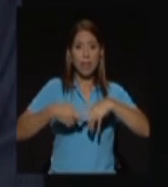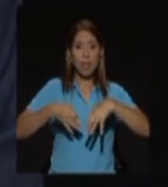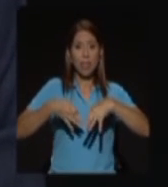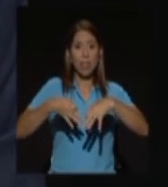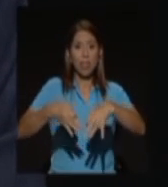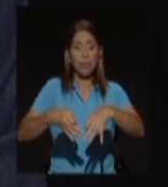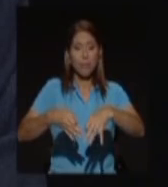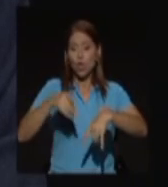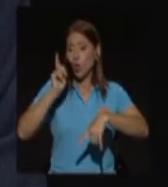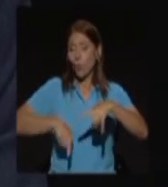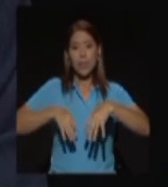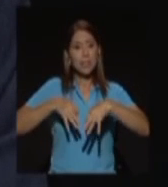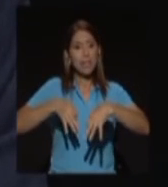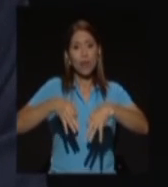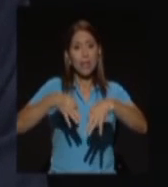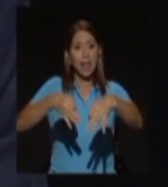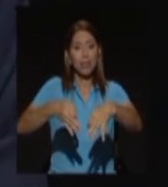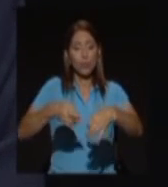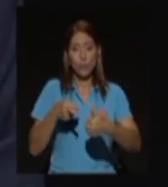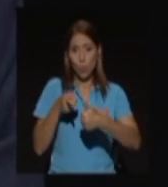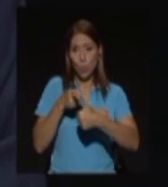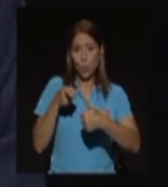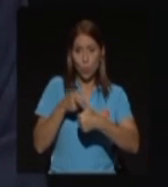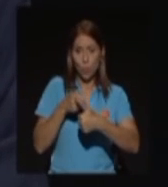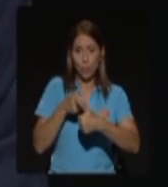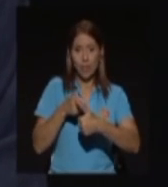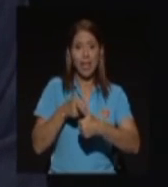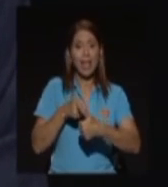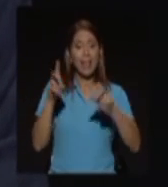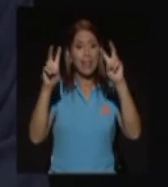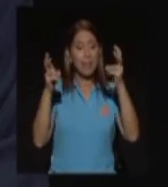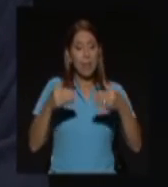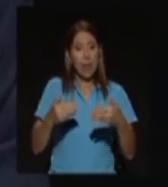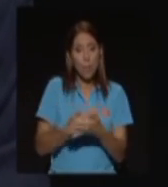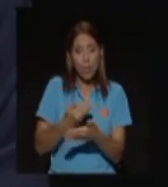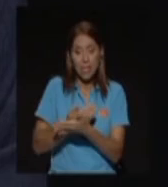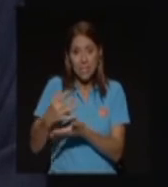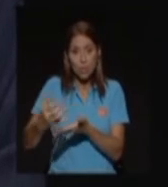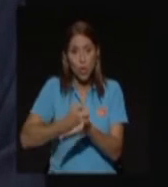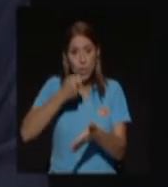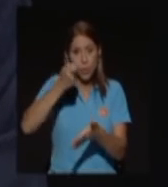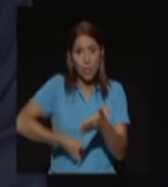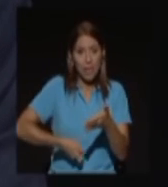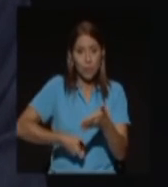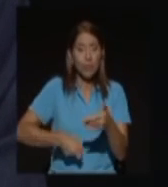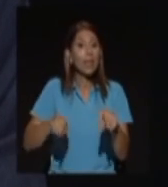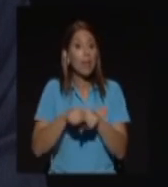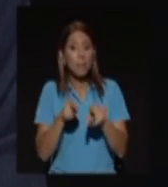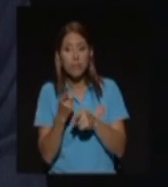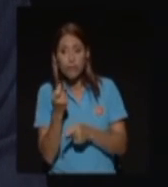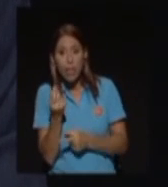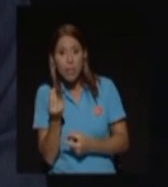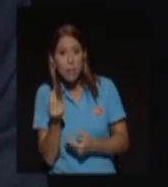país no puede seguir soslayando. Uno, el tema de la modernización tributaria y el tratamiento del tema fiscal de una